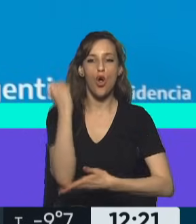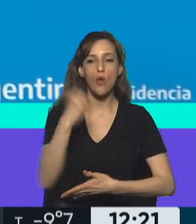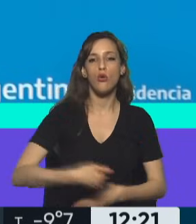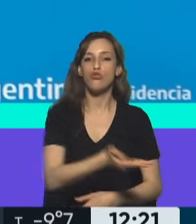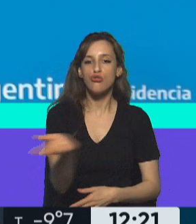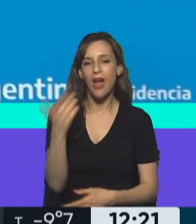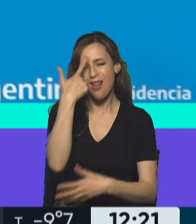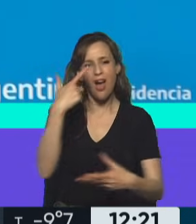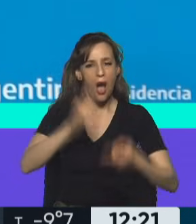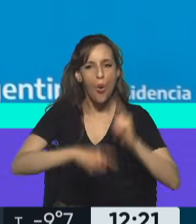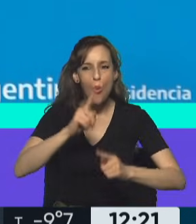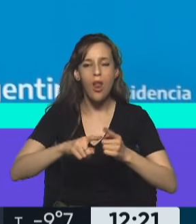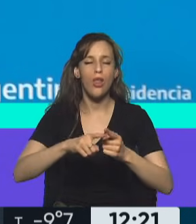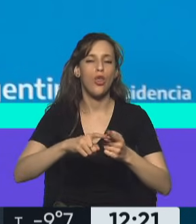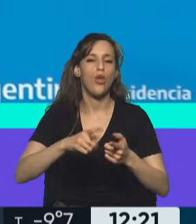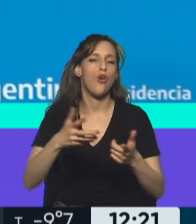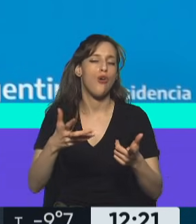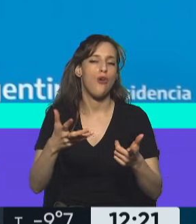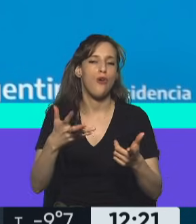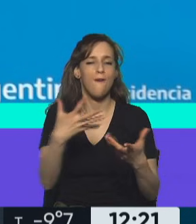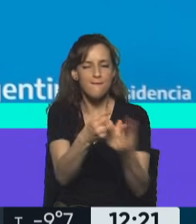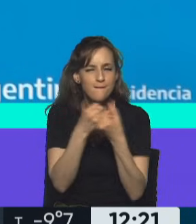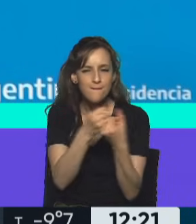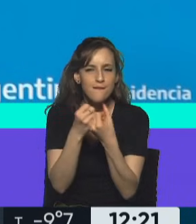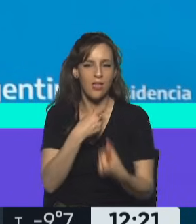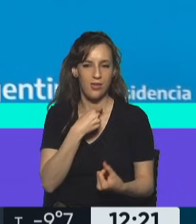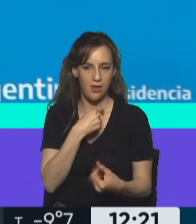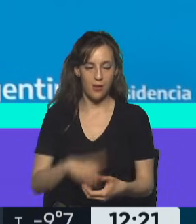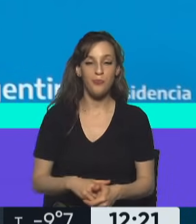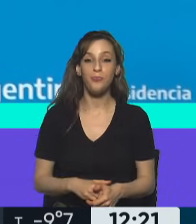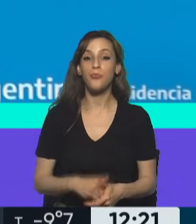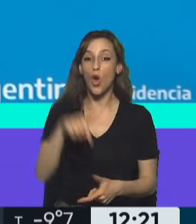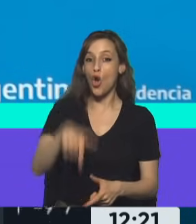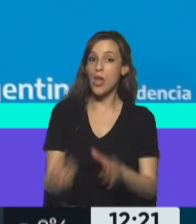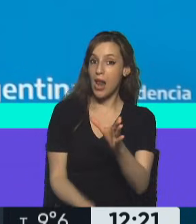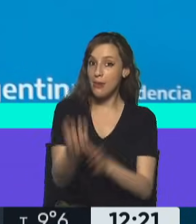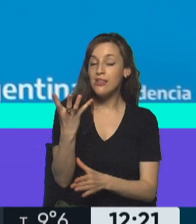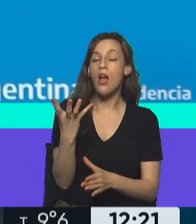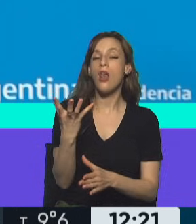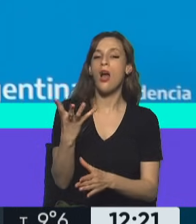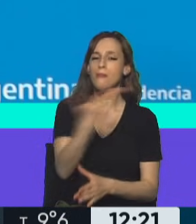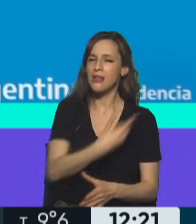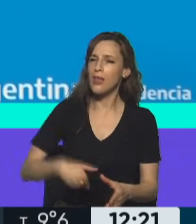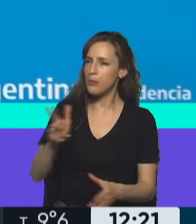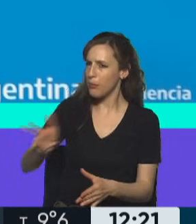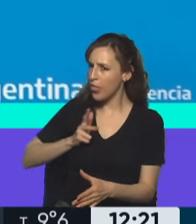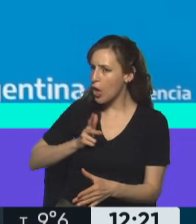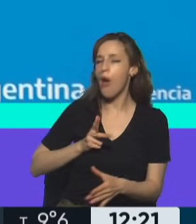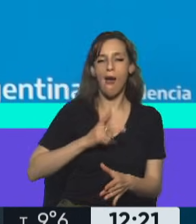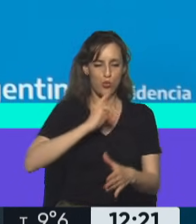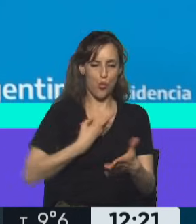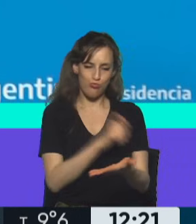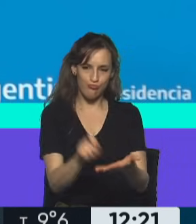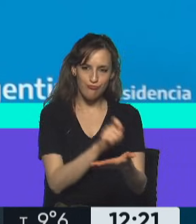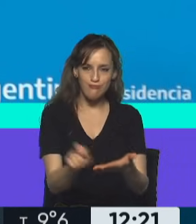de acuerdos y, de hecho, hoy a la mañana el presidente me recordaba, y los anoté porque yo no los recordaba todos, digamos, los acuerdos que se llevaron